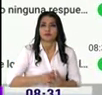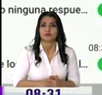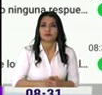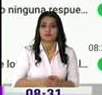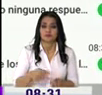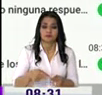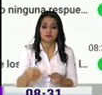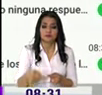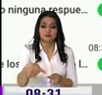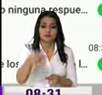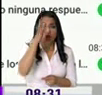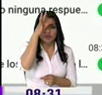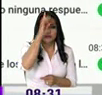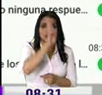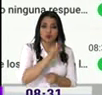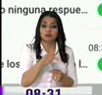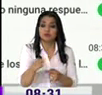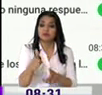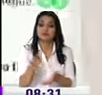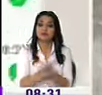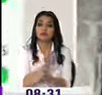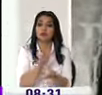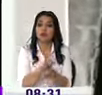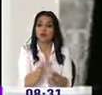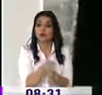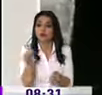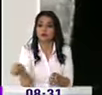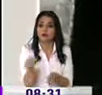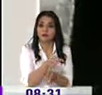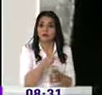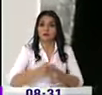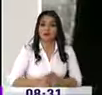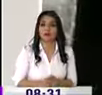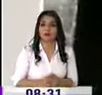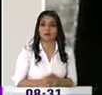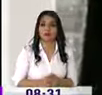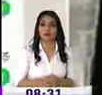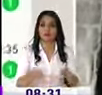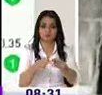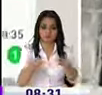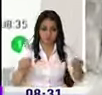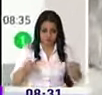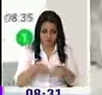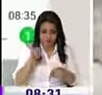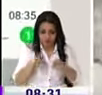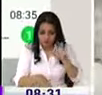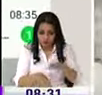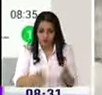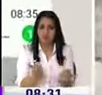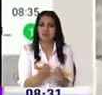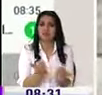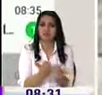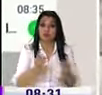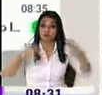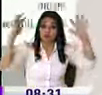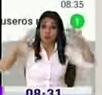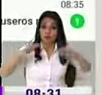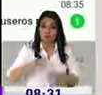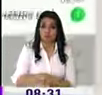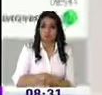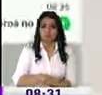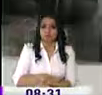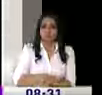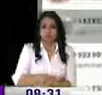del Sur, frente a la Escuela República de Irak. Estos están llenos de basura los sumideros y cuando se llueven las alcantarillas